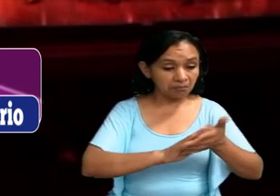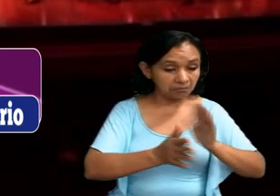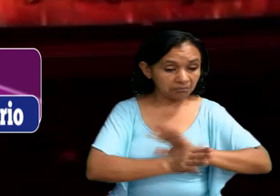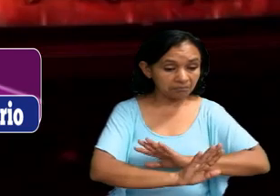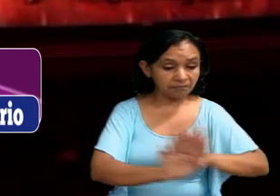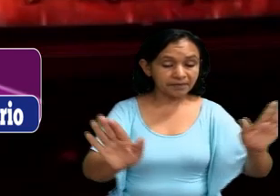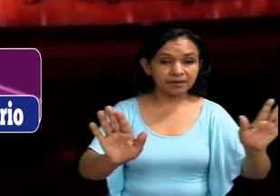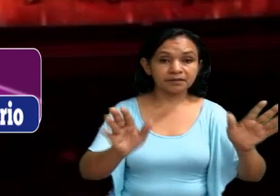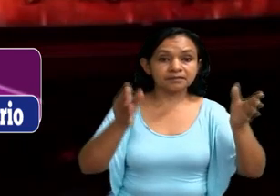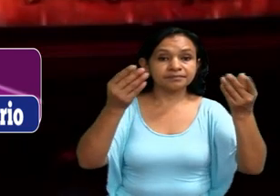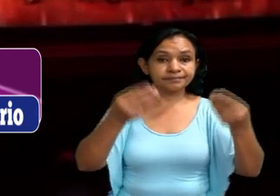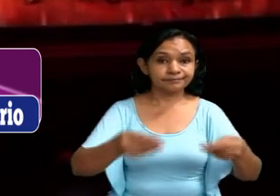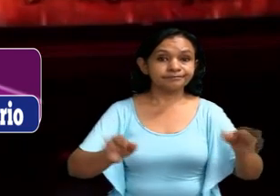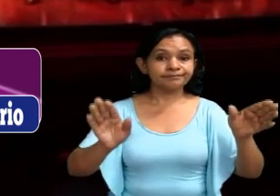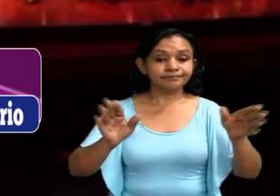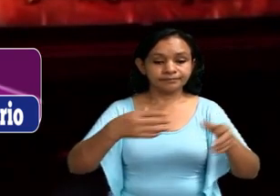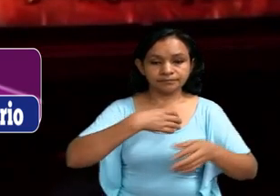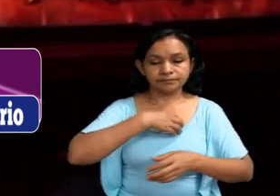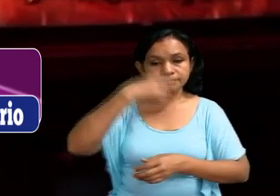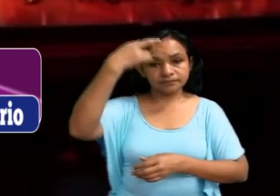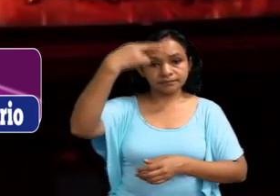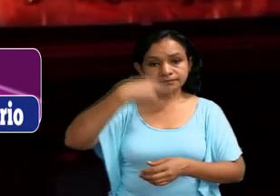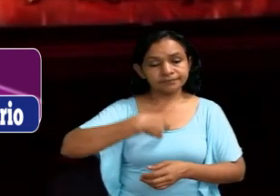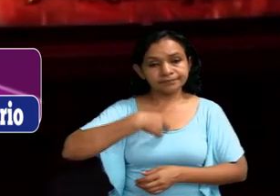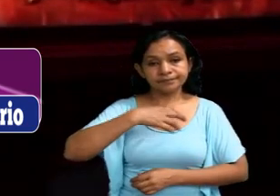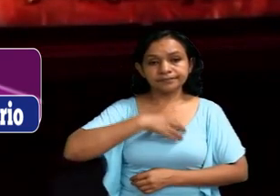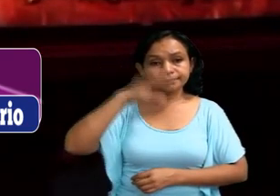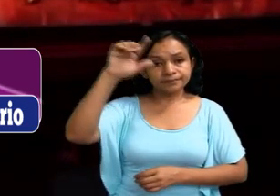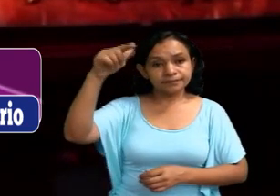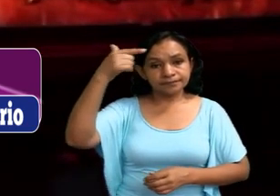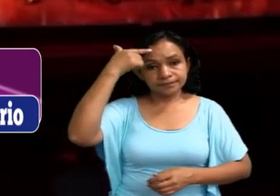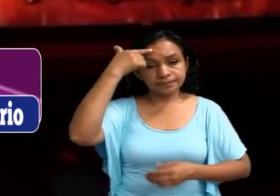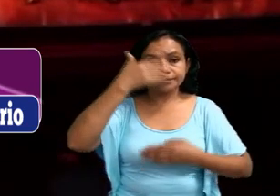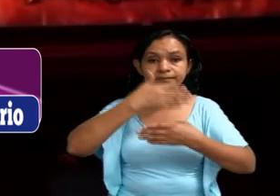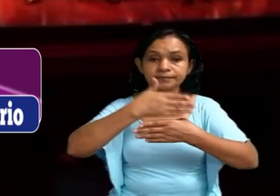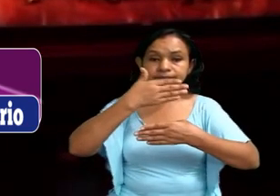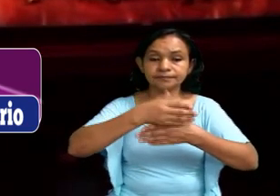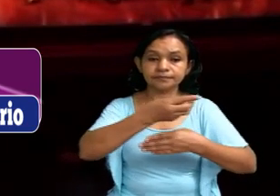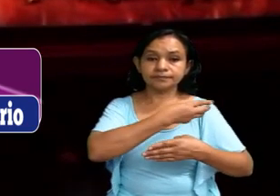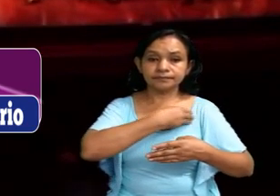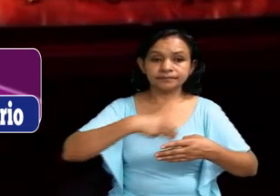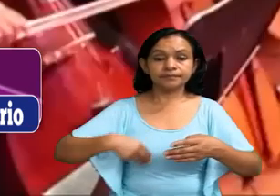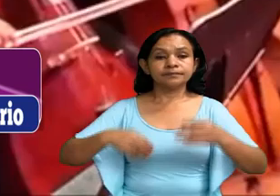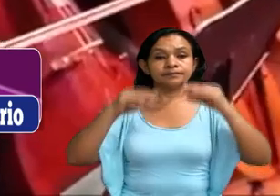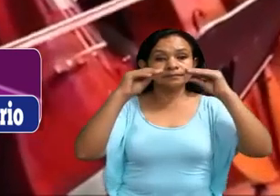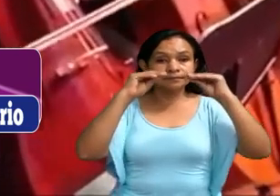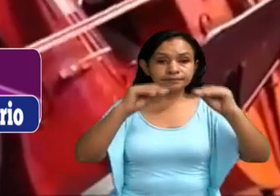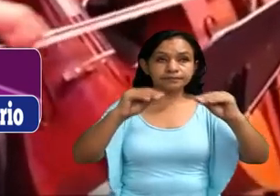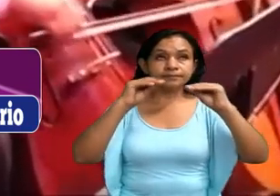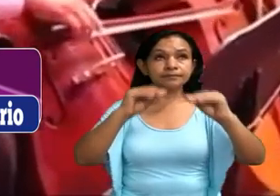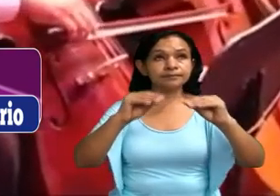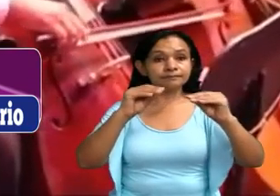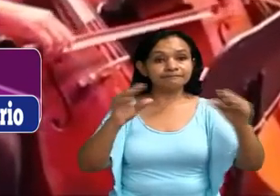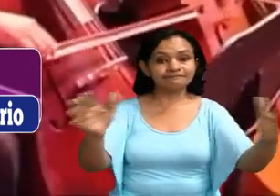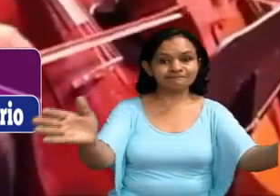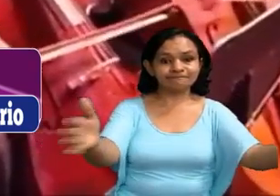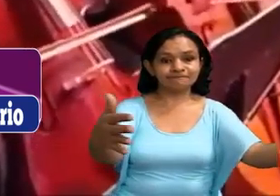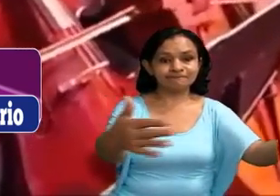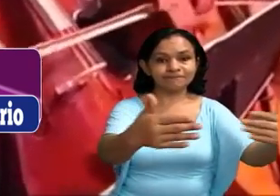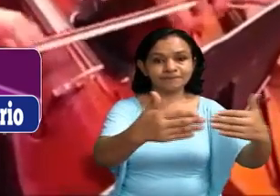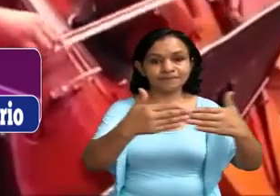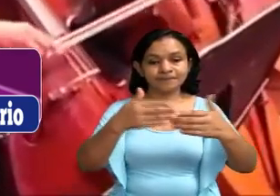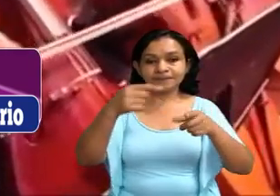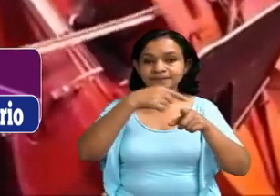nosotros, con la responsabilidad de nuestro gobierno, del teatro, del Ministerio de Educación, vamos a absorber esos niños que son